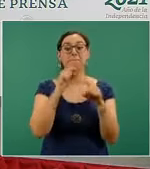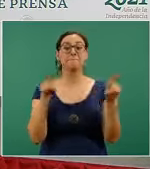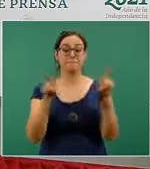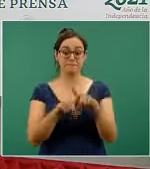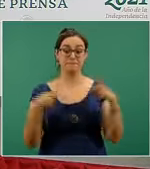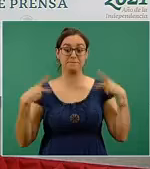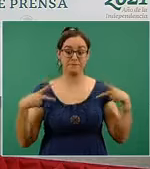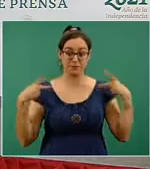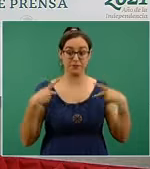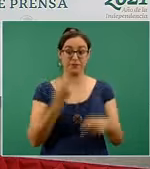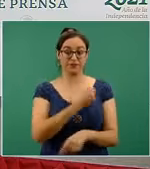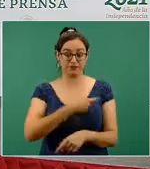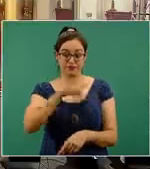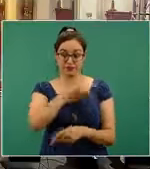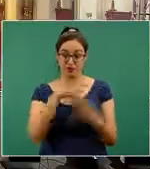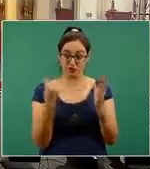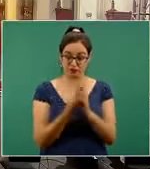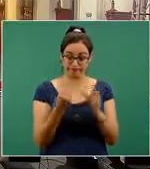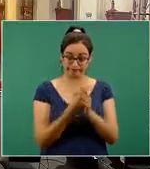mejor manera posible.